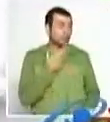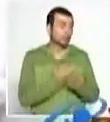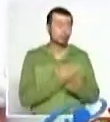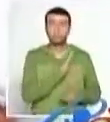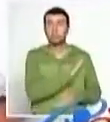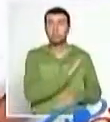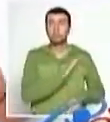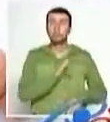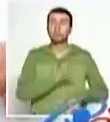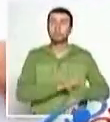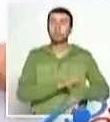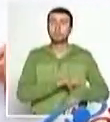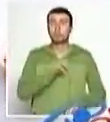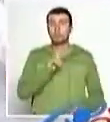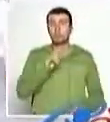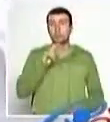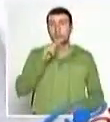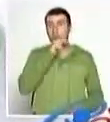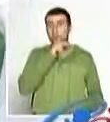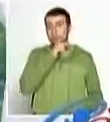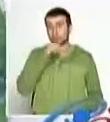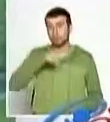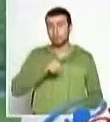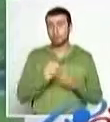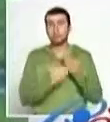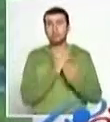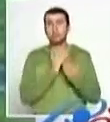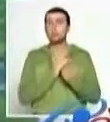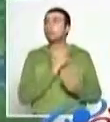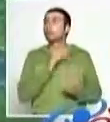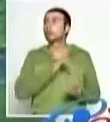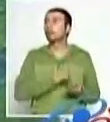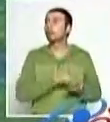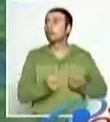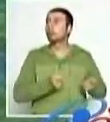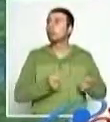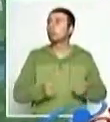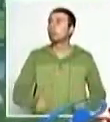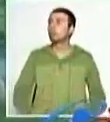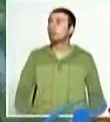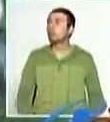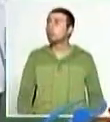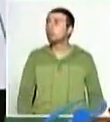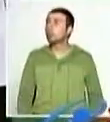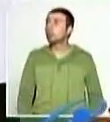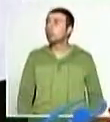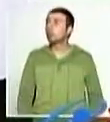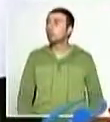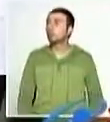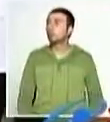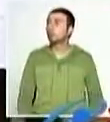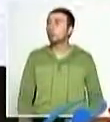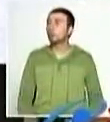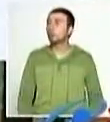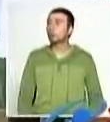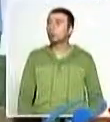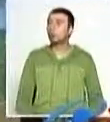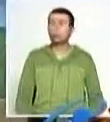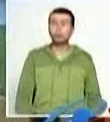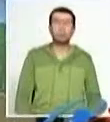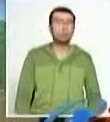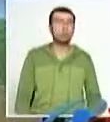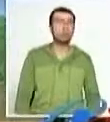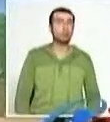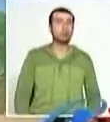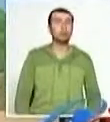por la invitación a este programa. Felicito que este programa se mantenga al aire, porque es un programa que ha